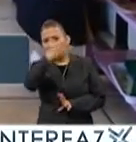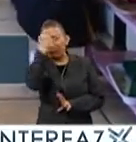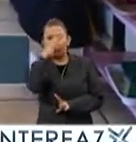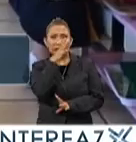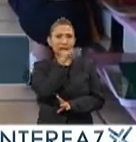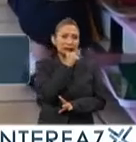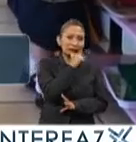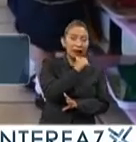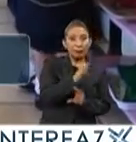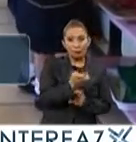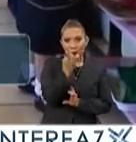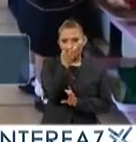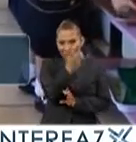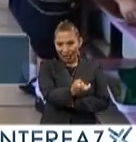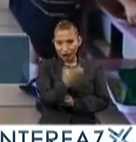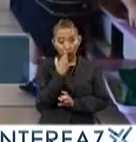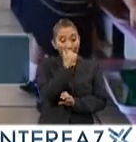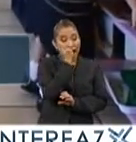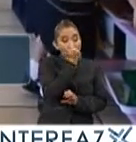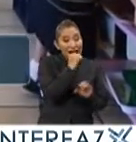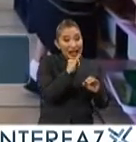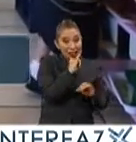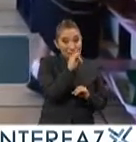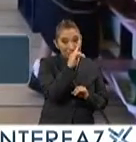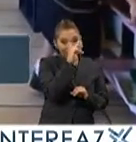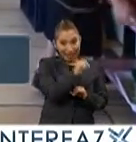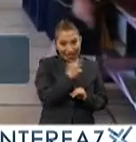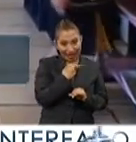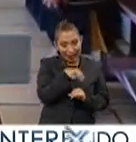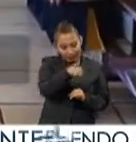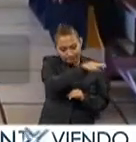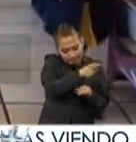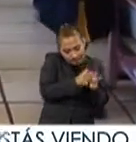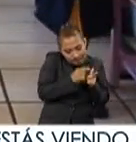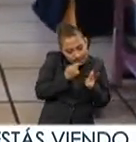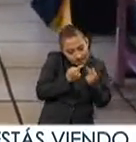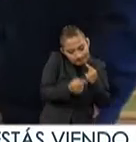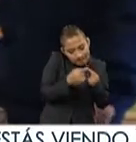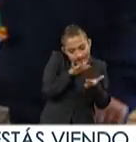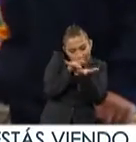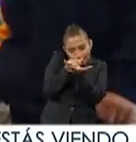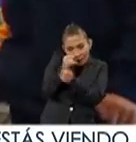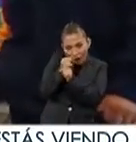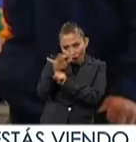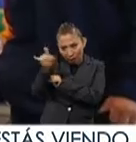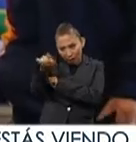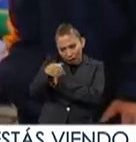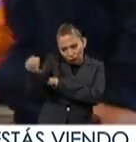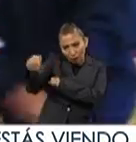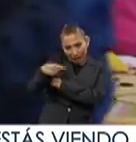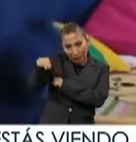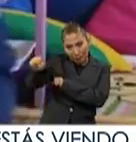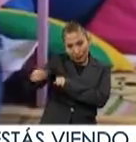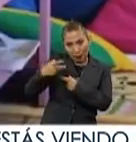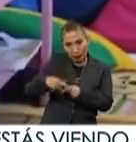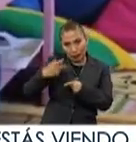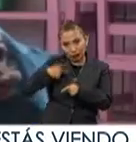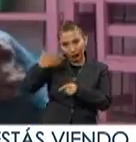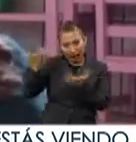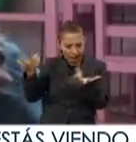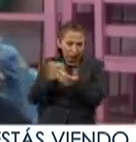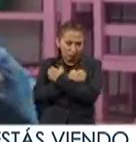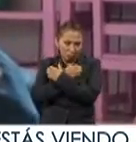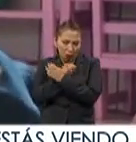aprender. Por ello, alumnos del Instituto Politécnico Nacional recolectaron información proporcionada por gente dedicada